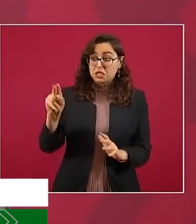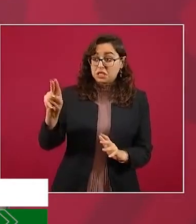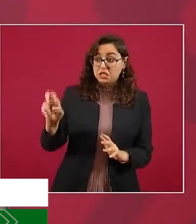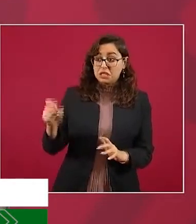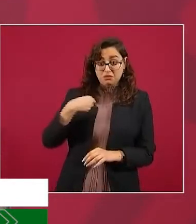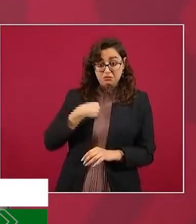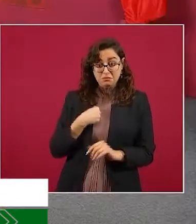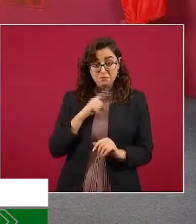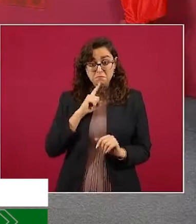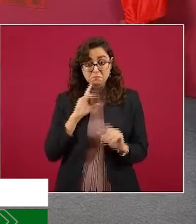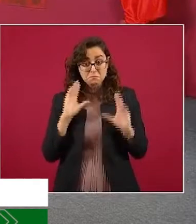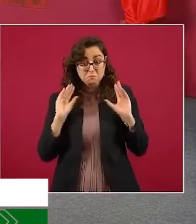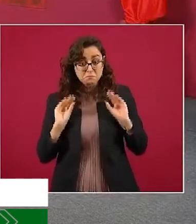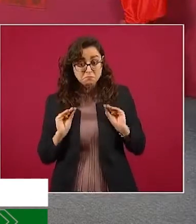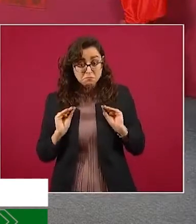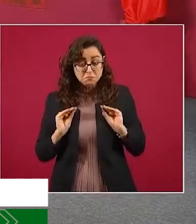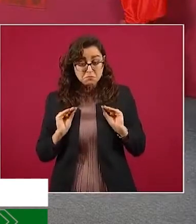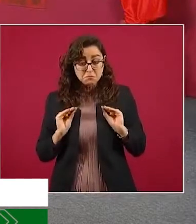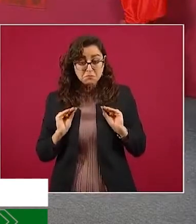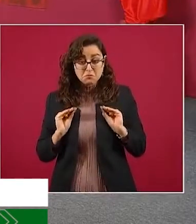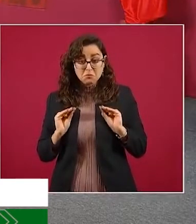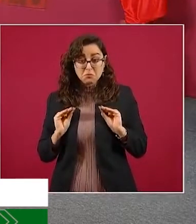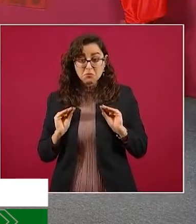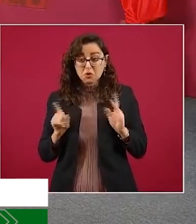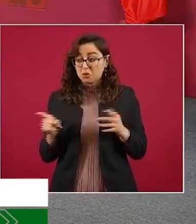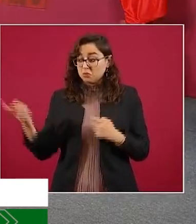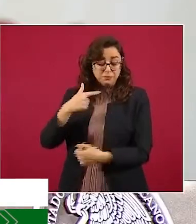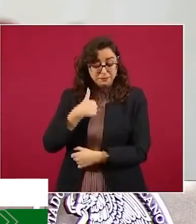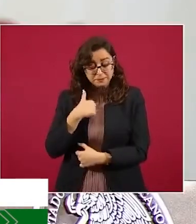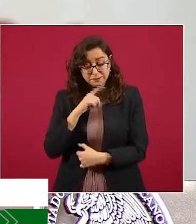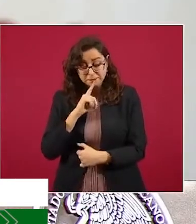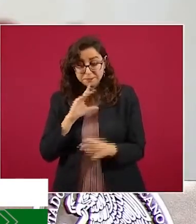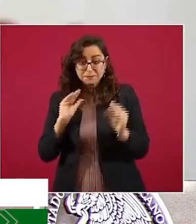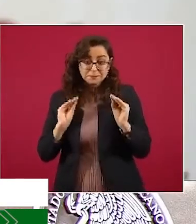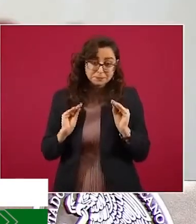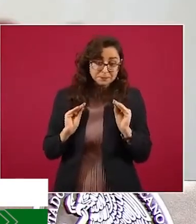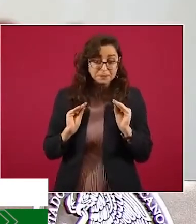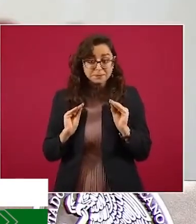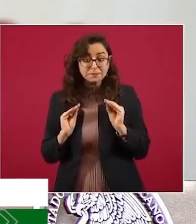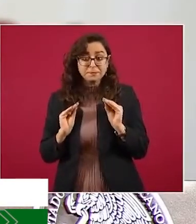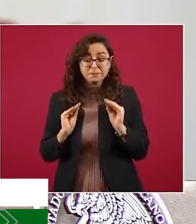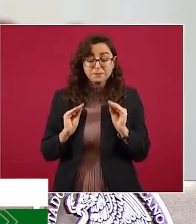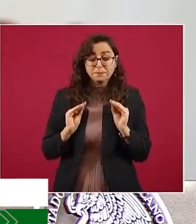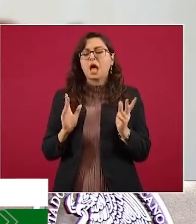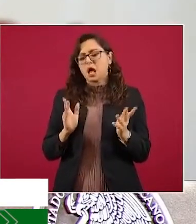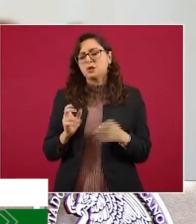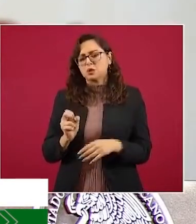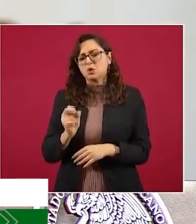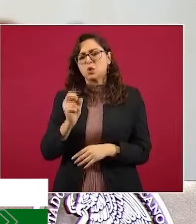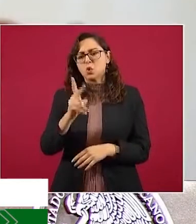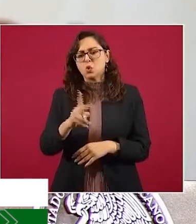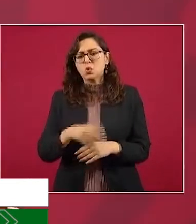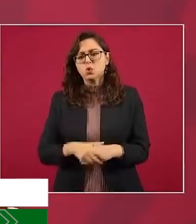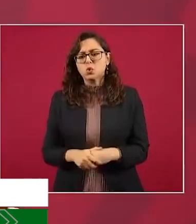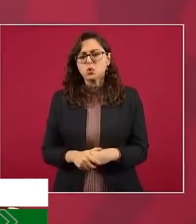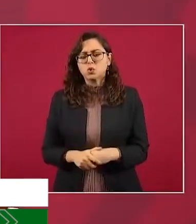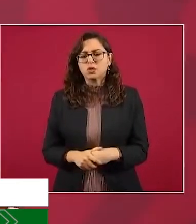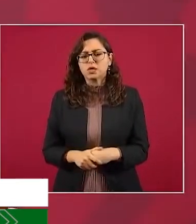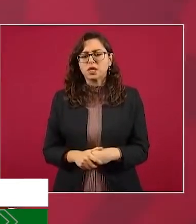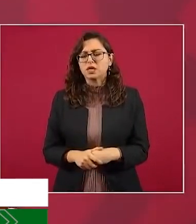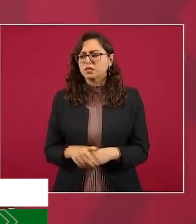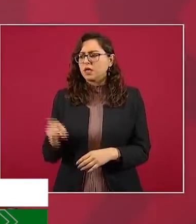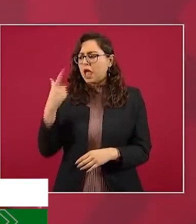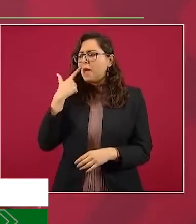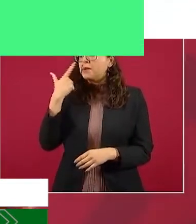nada, aunque me estén atacando, pues nada más que lo fundamenten y ya entonces me